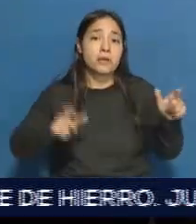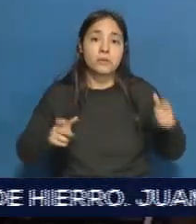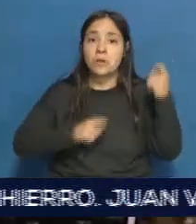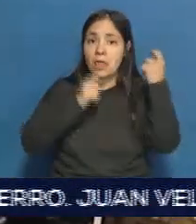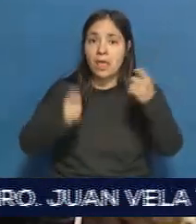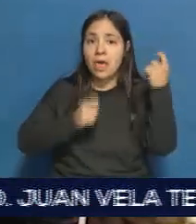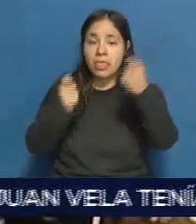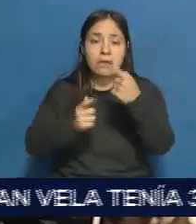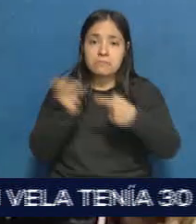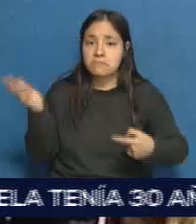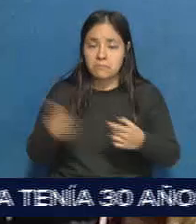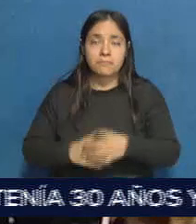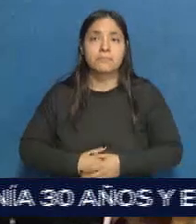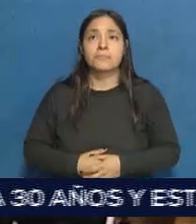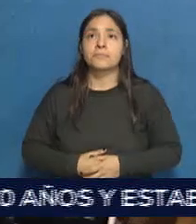más ayudar